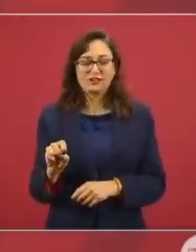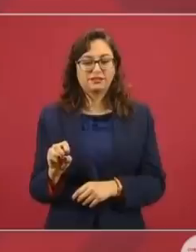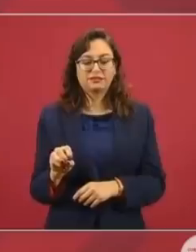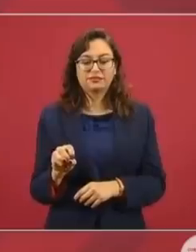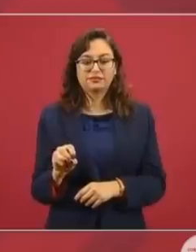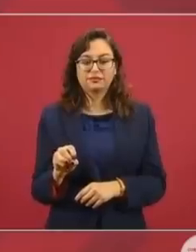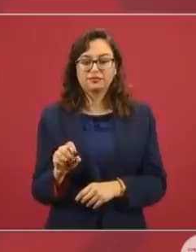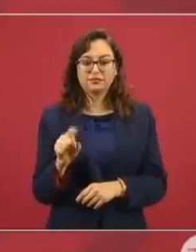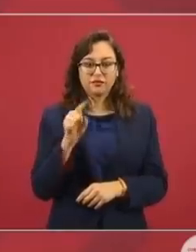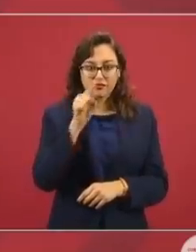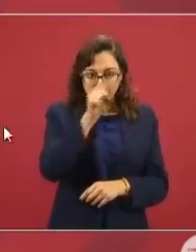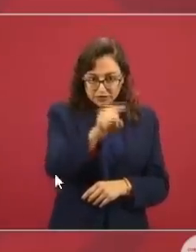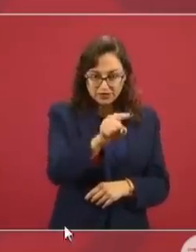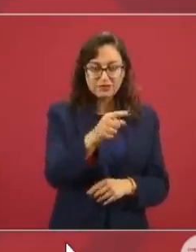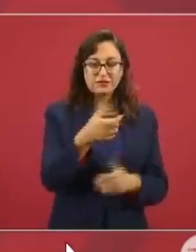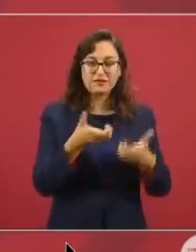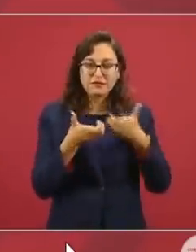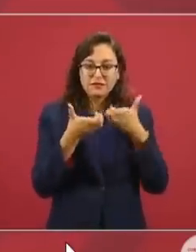al puesto